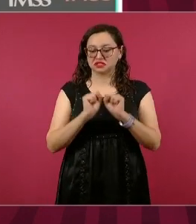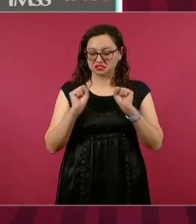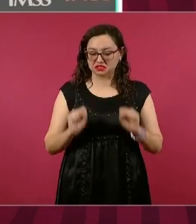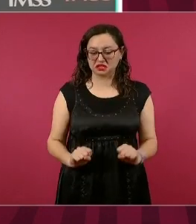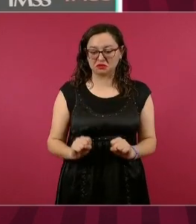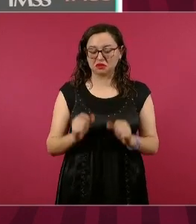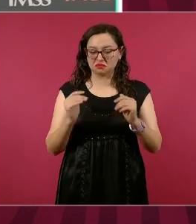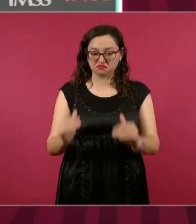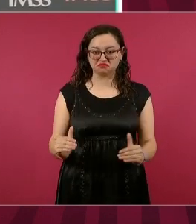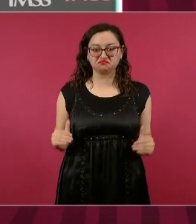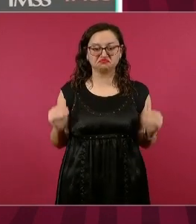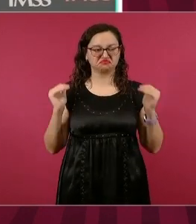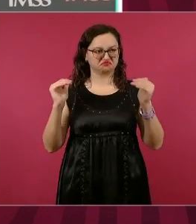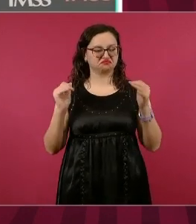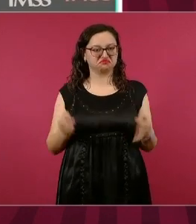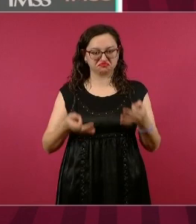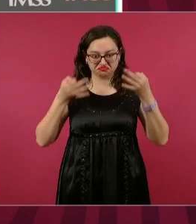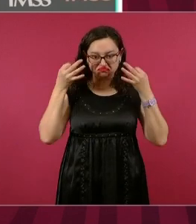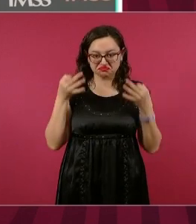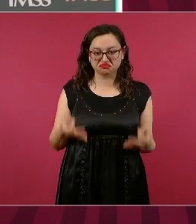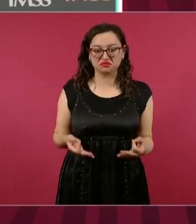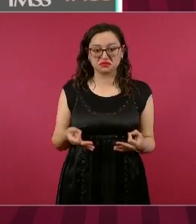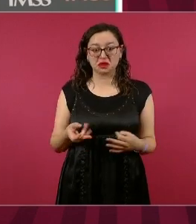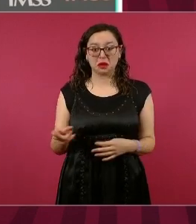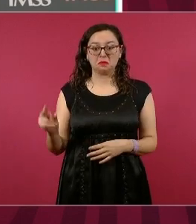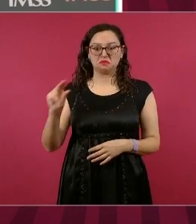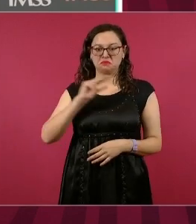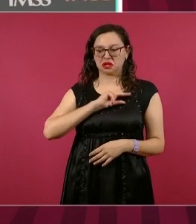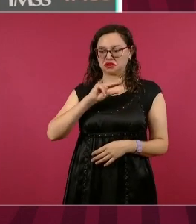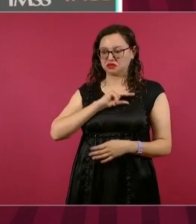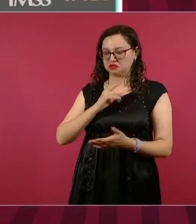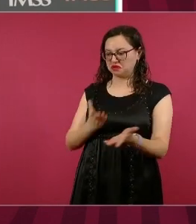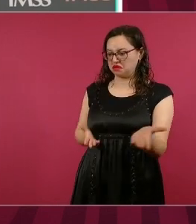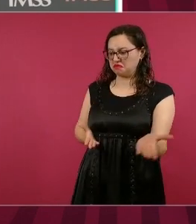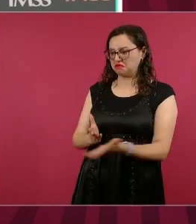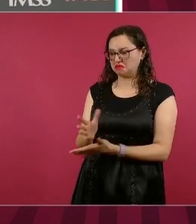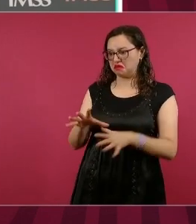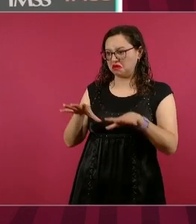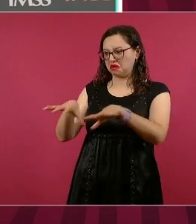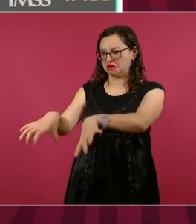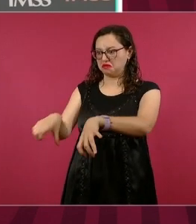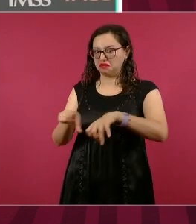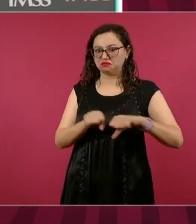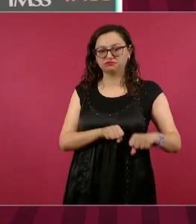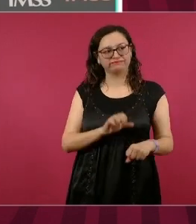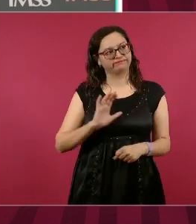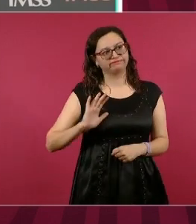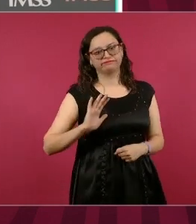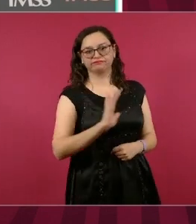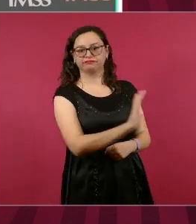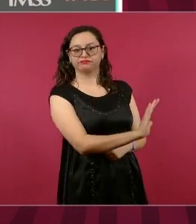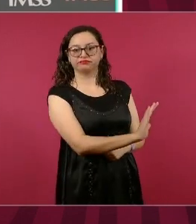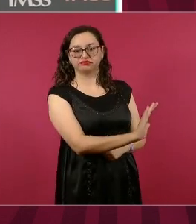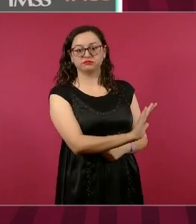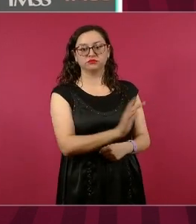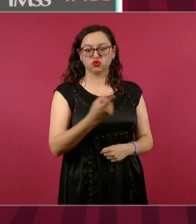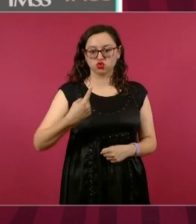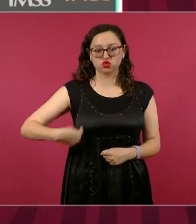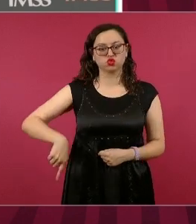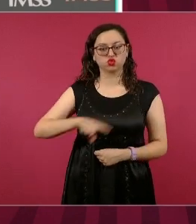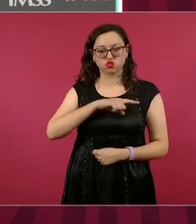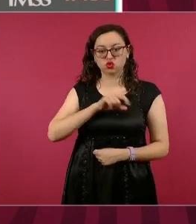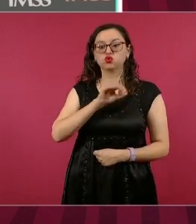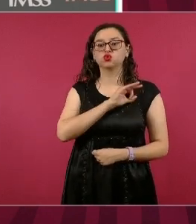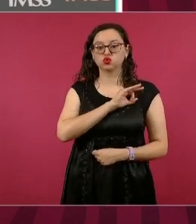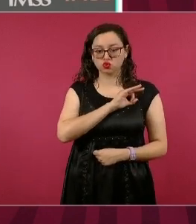permite que penetre en el sector privado invadiendo lo que debe de ser público. Nosotros nos encontramos